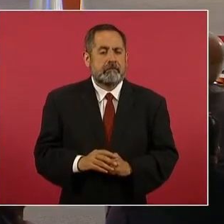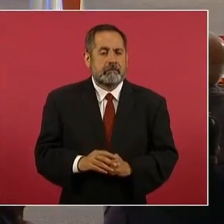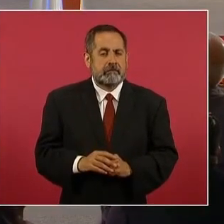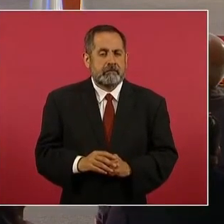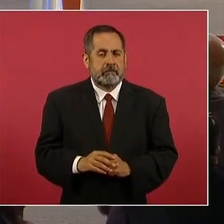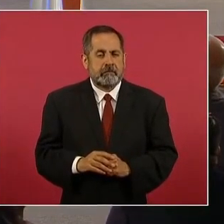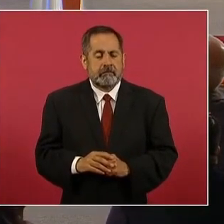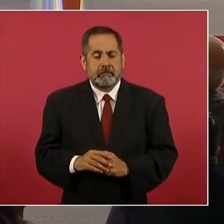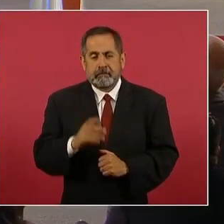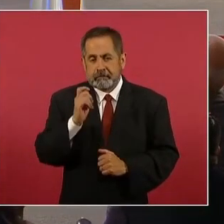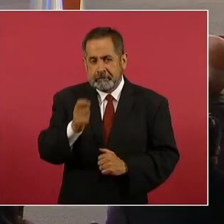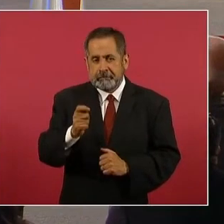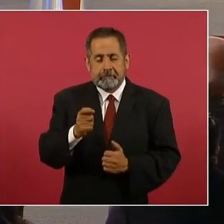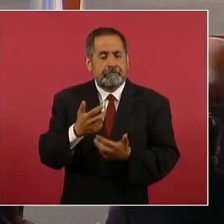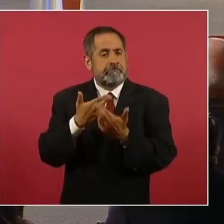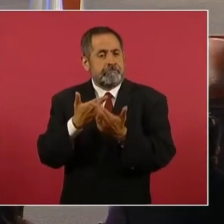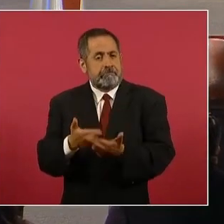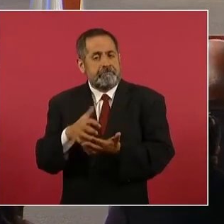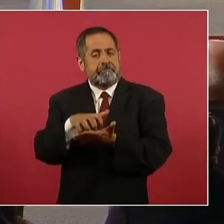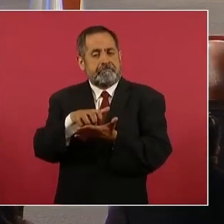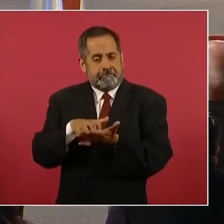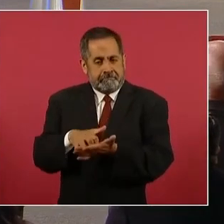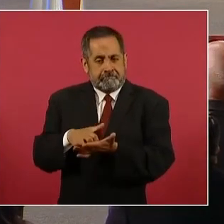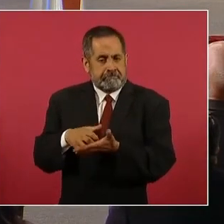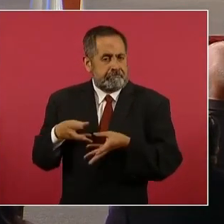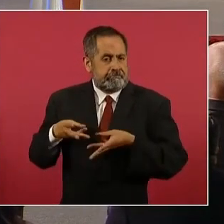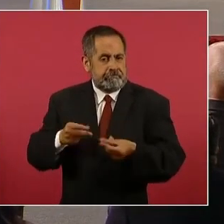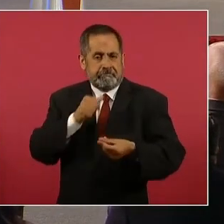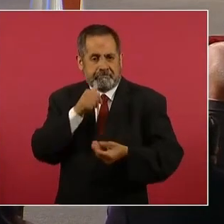esto ha significado un ahorro